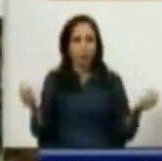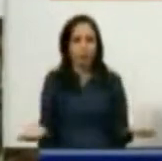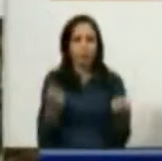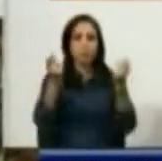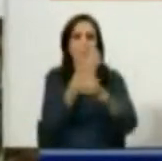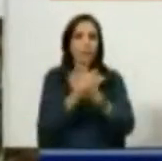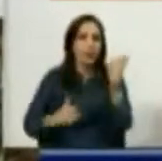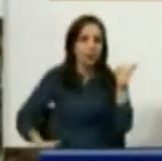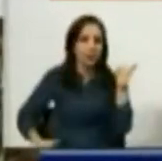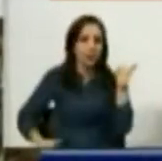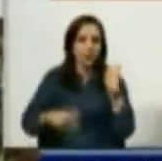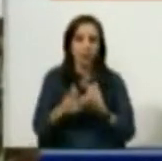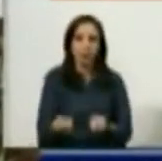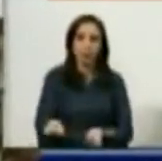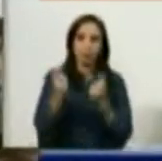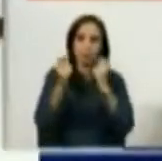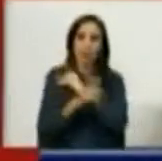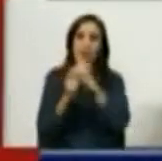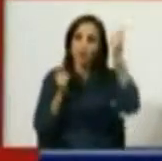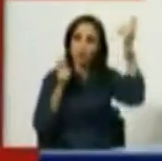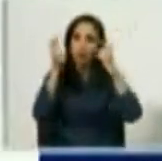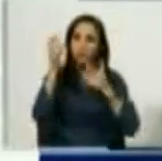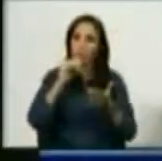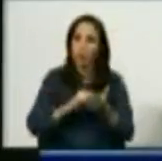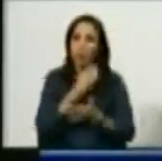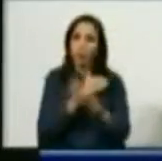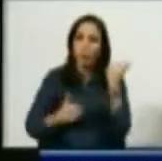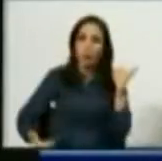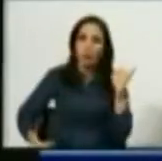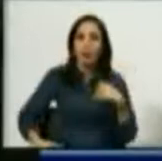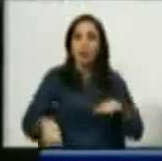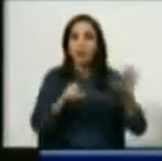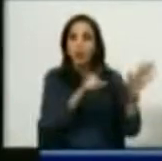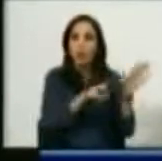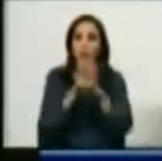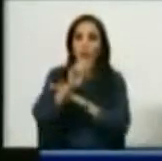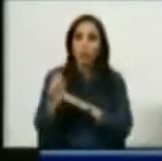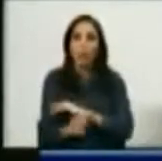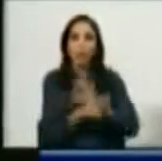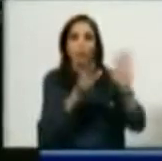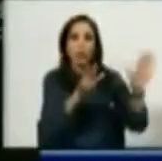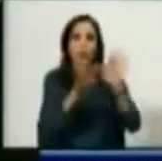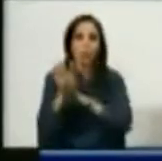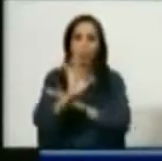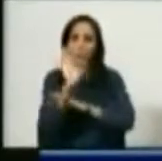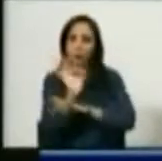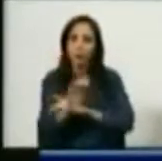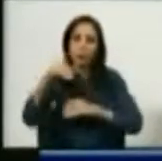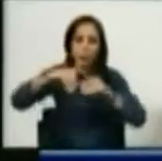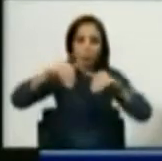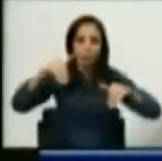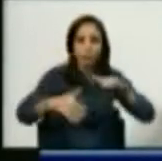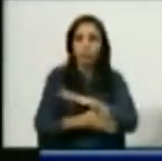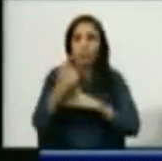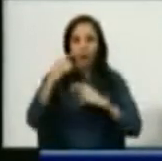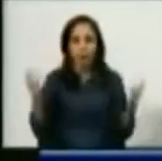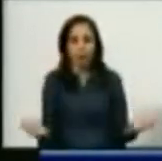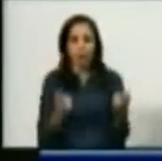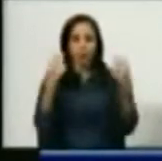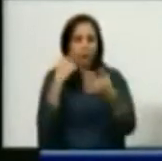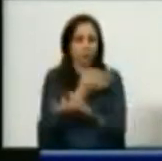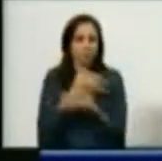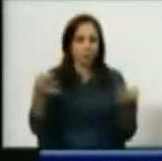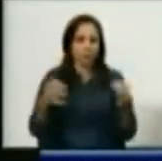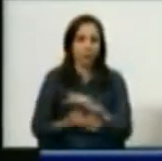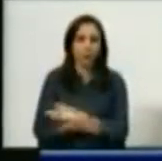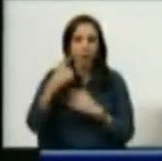de la República el comandante supremo Hugo Chávez con el 62,84 por ciento de los votos logrando la victoria perfecta